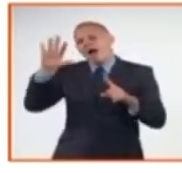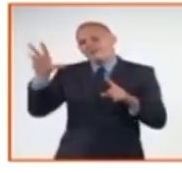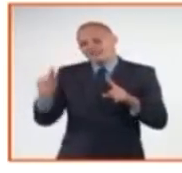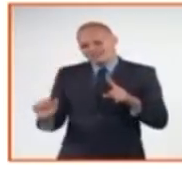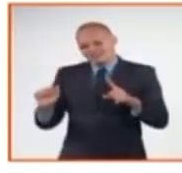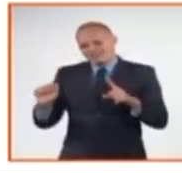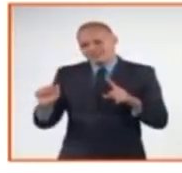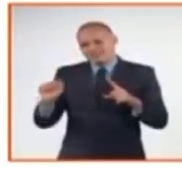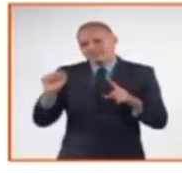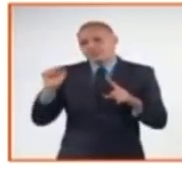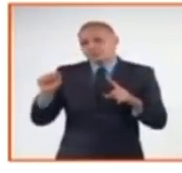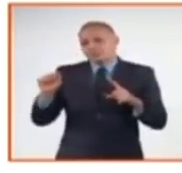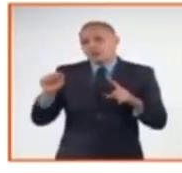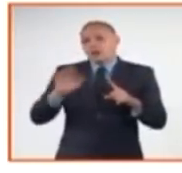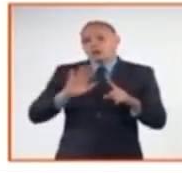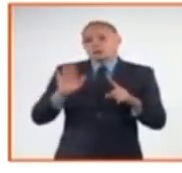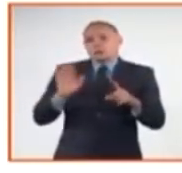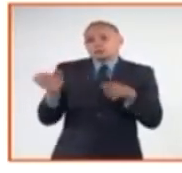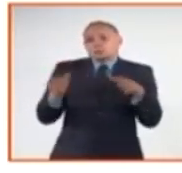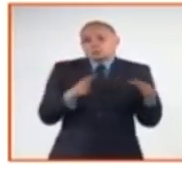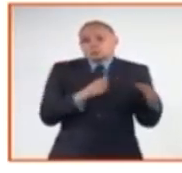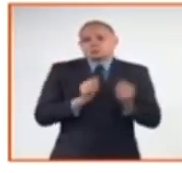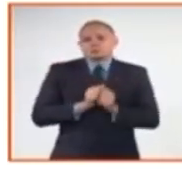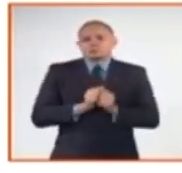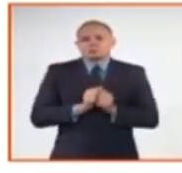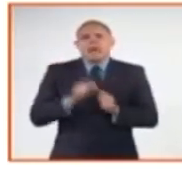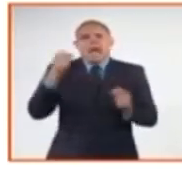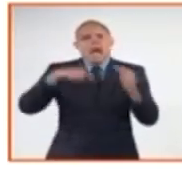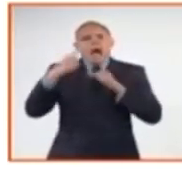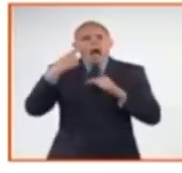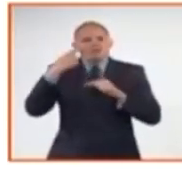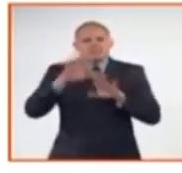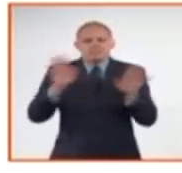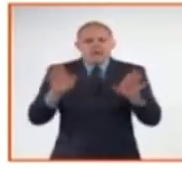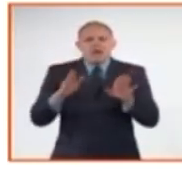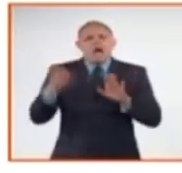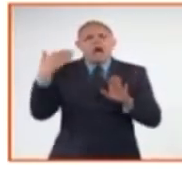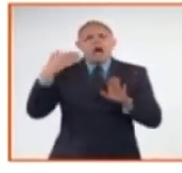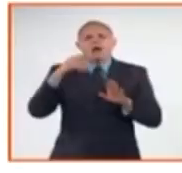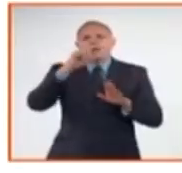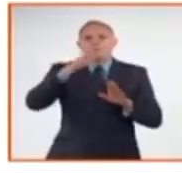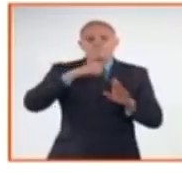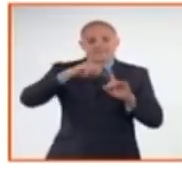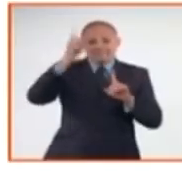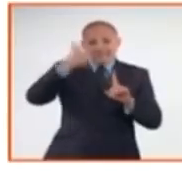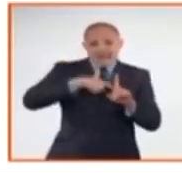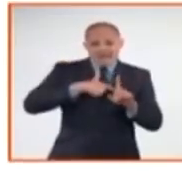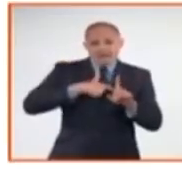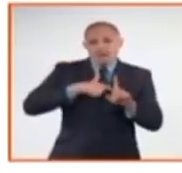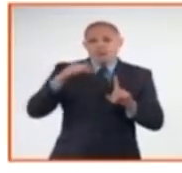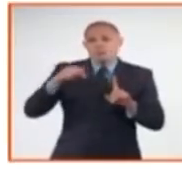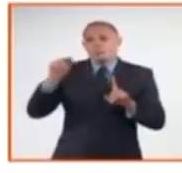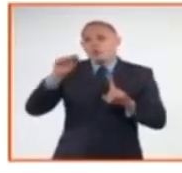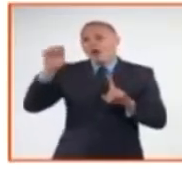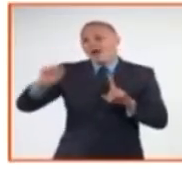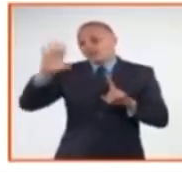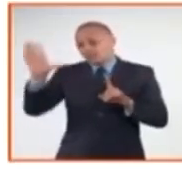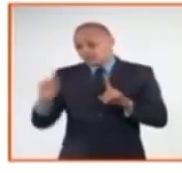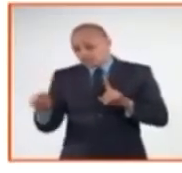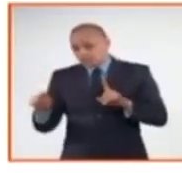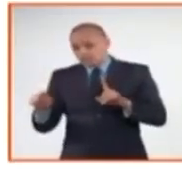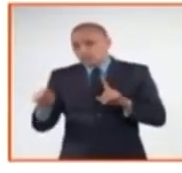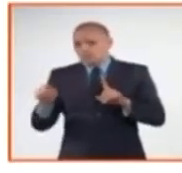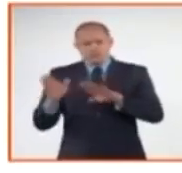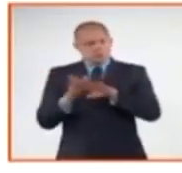variante de ha desplazado completamente a la variante beta la variante de esta es la amarilla aún así